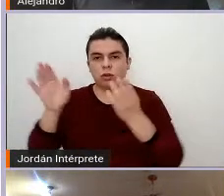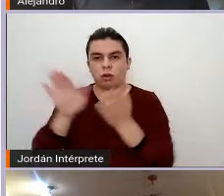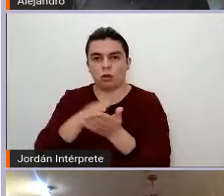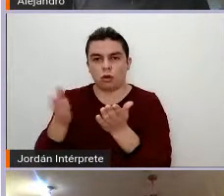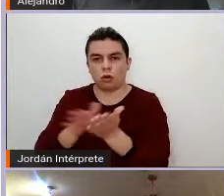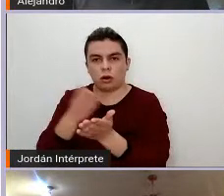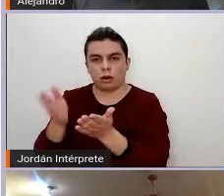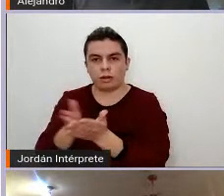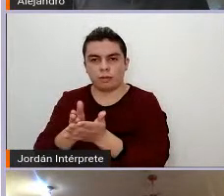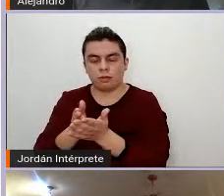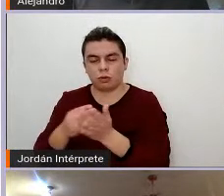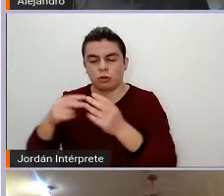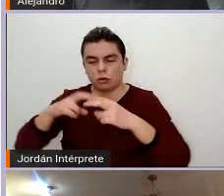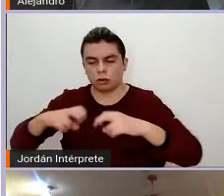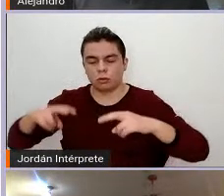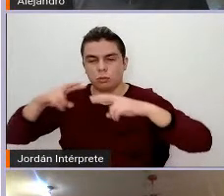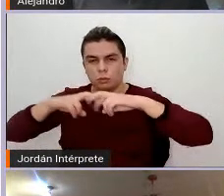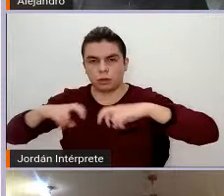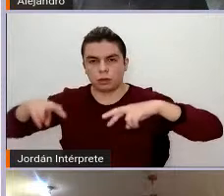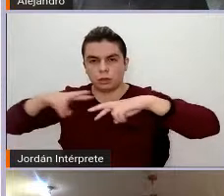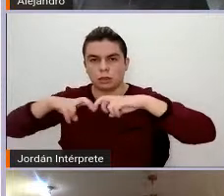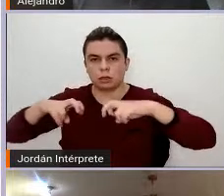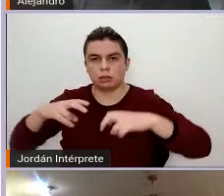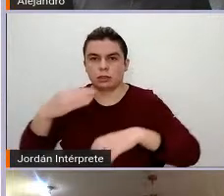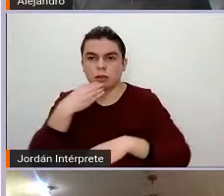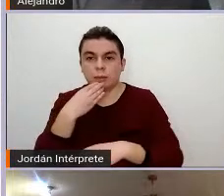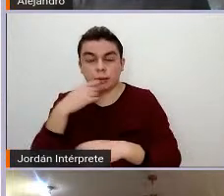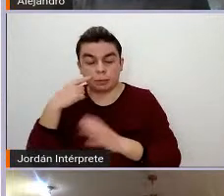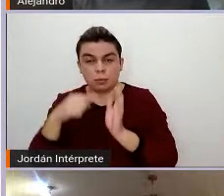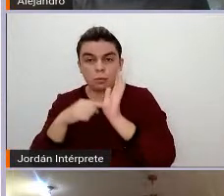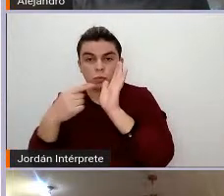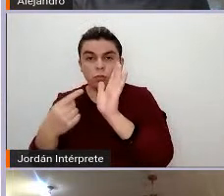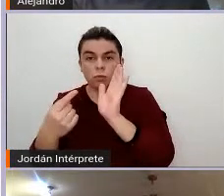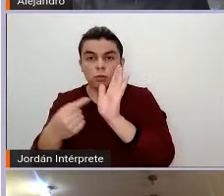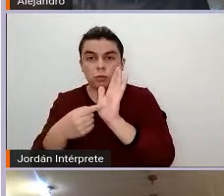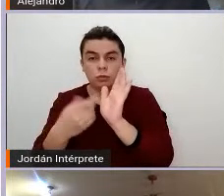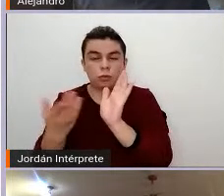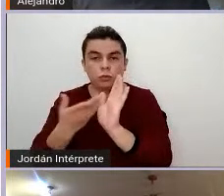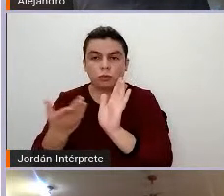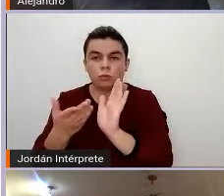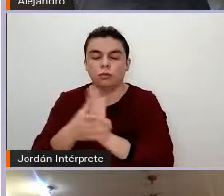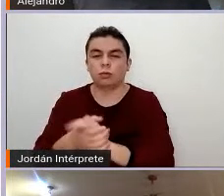como referencia para sus creaciones visuales y musicales.